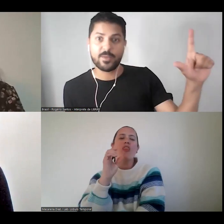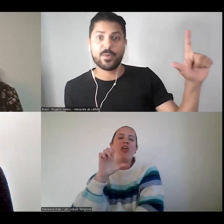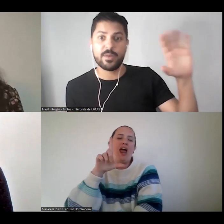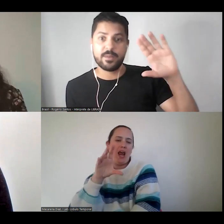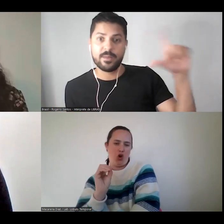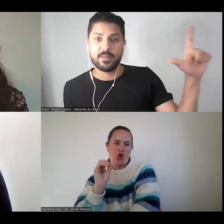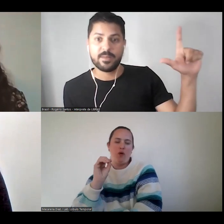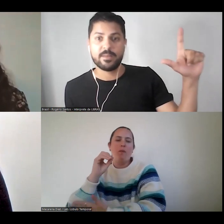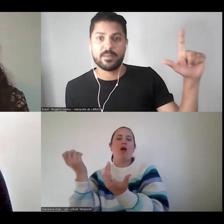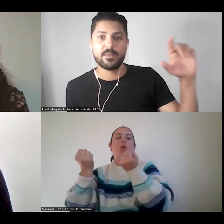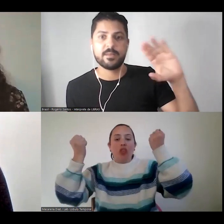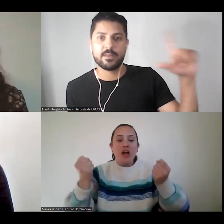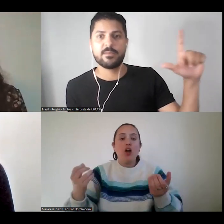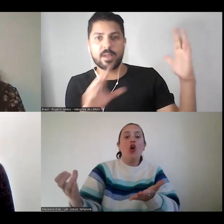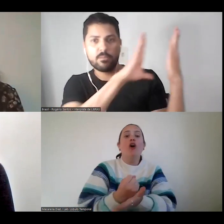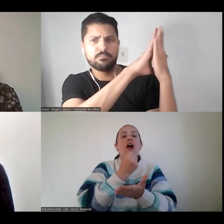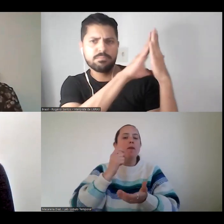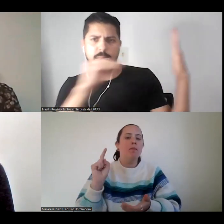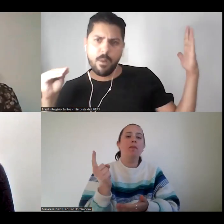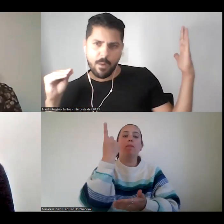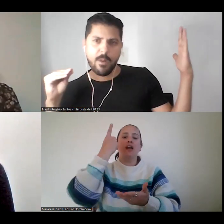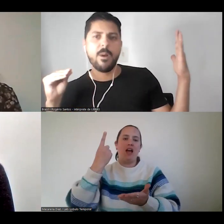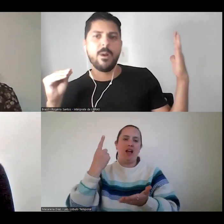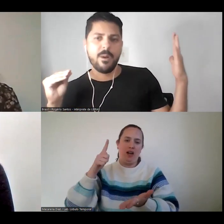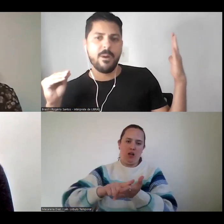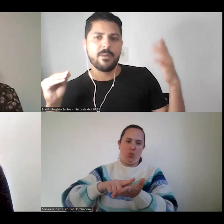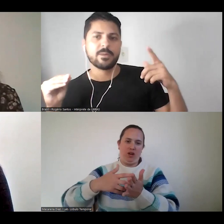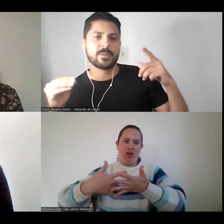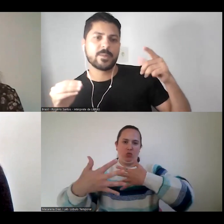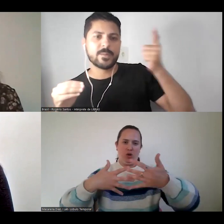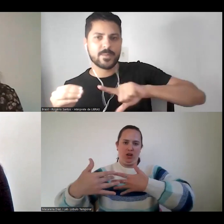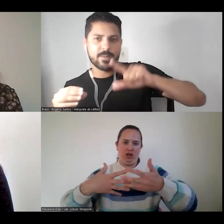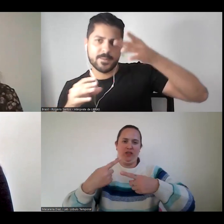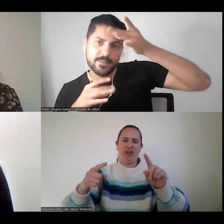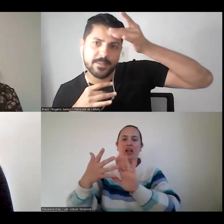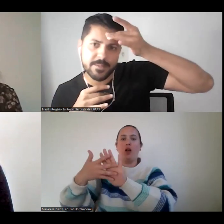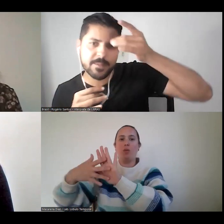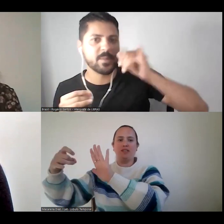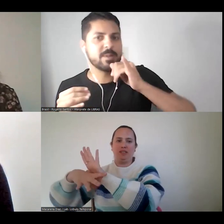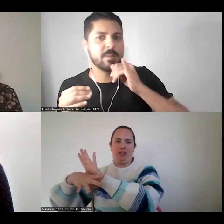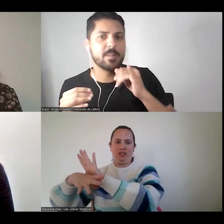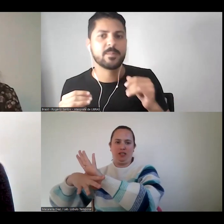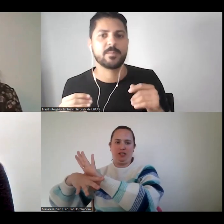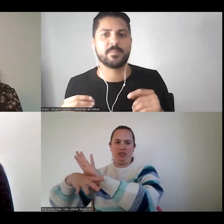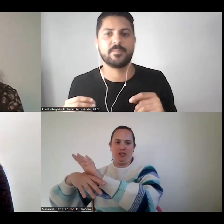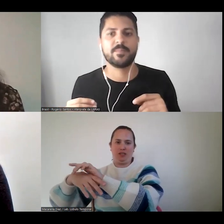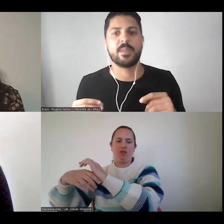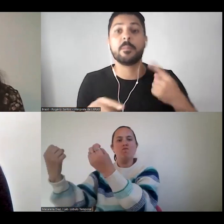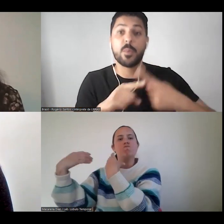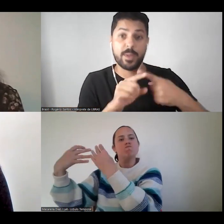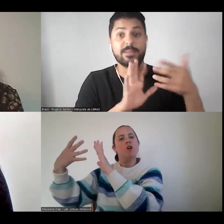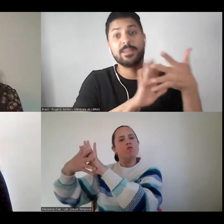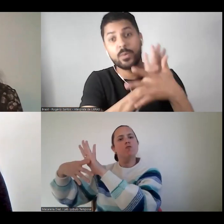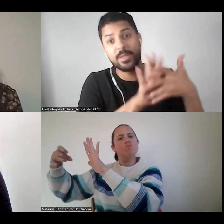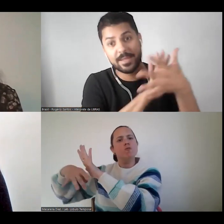desde niveles iniciales, ¿cierto? Pero las personas sordas son los modelos, porque la lengua de señas es su